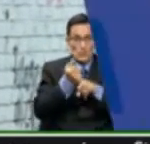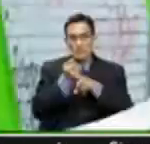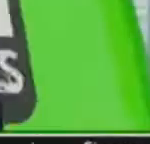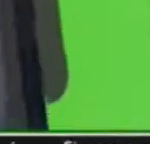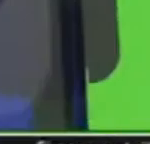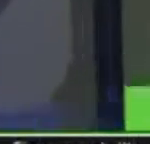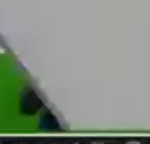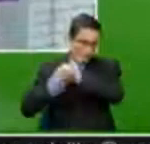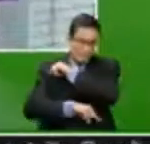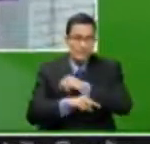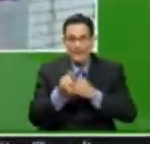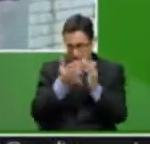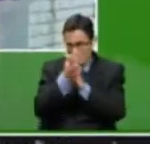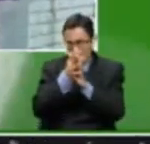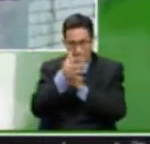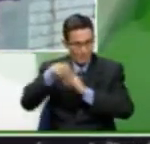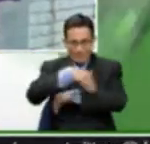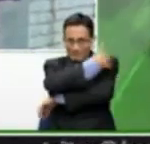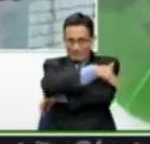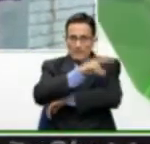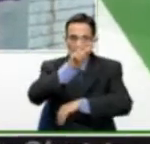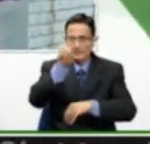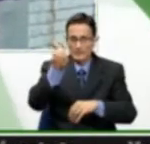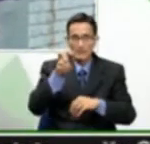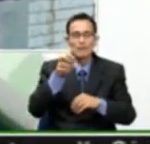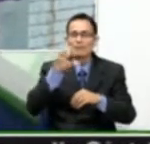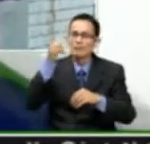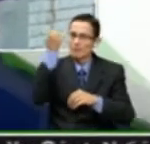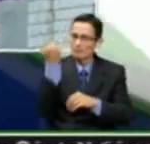información por ahora desde la carrera 27 con la cámara de Nelson Merchán, Carmen Mejía, Oriente Noticias.